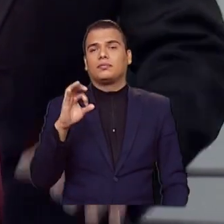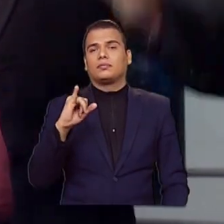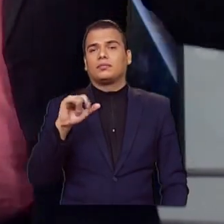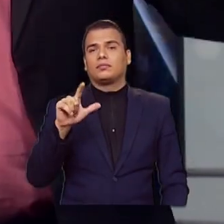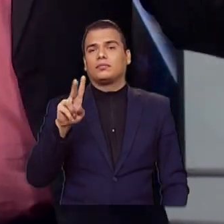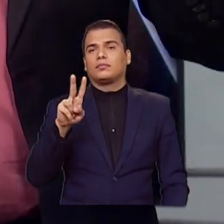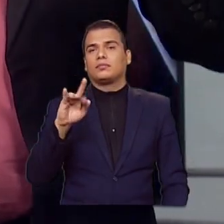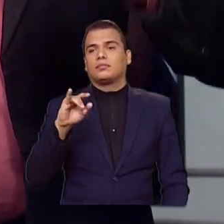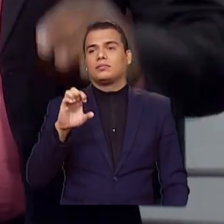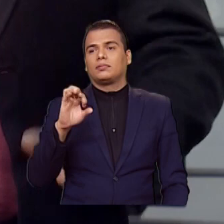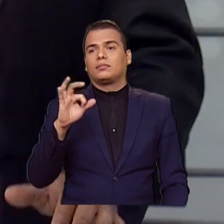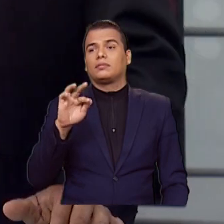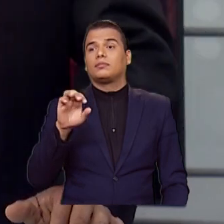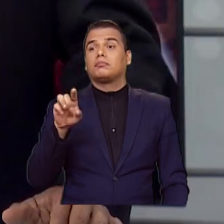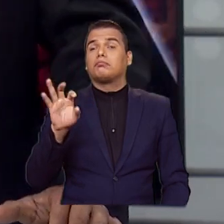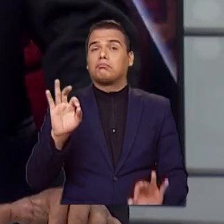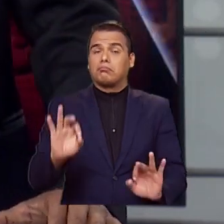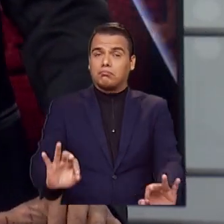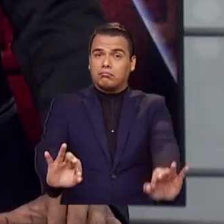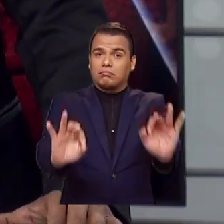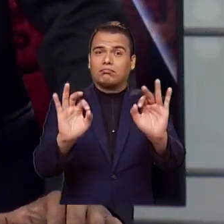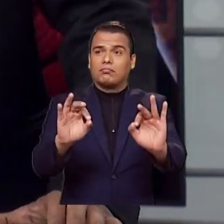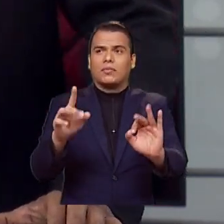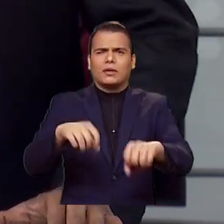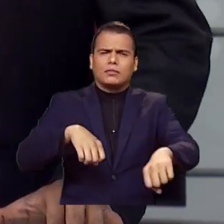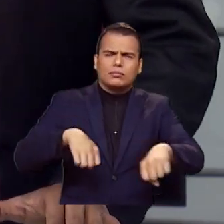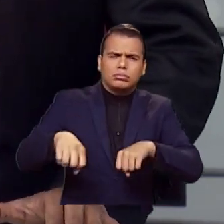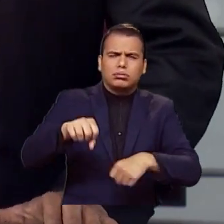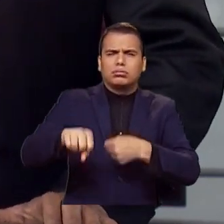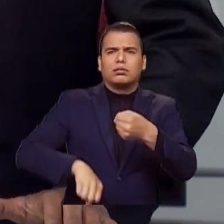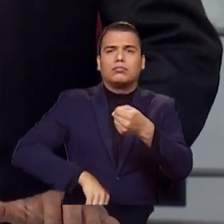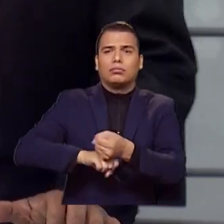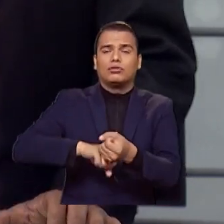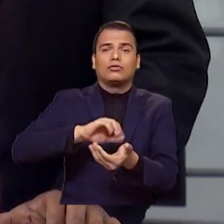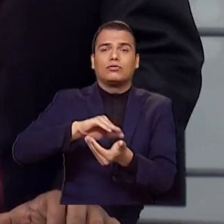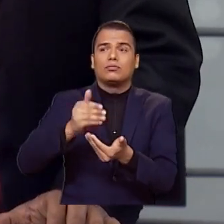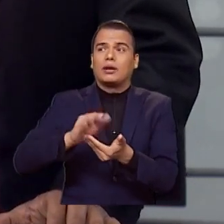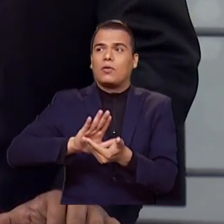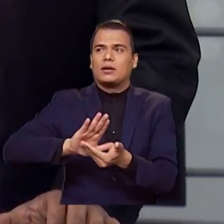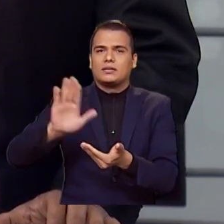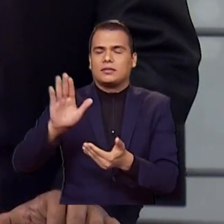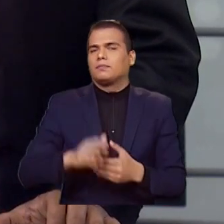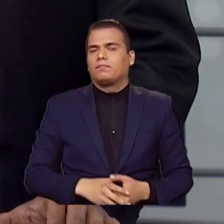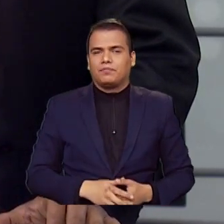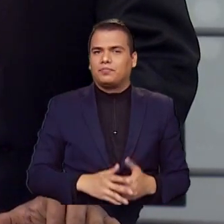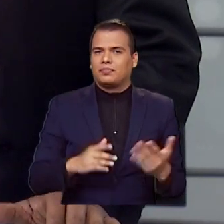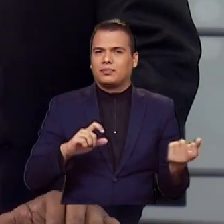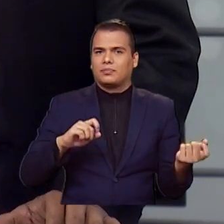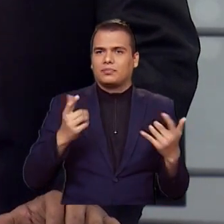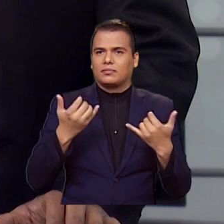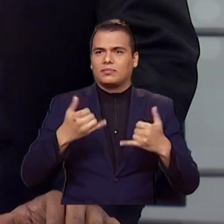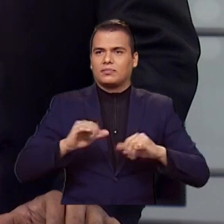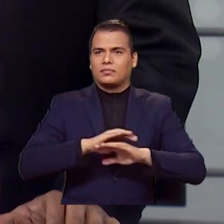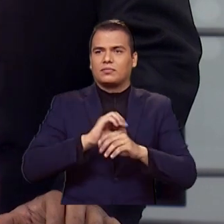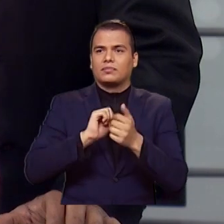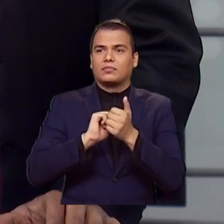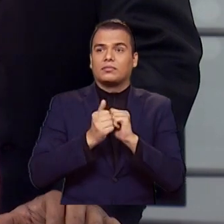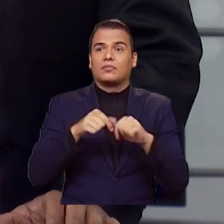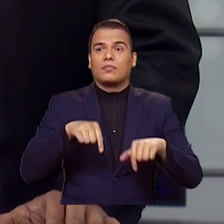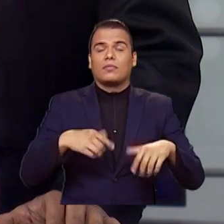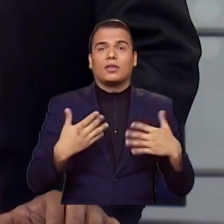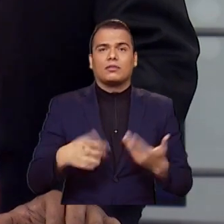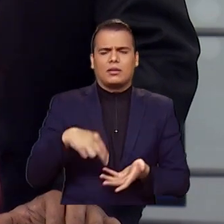y obviamente en este apoyo que se requiere por este bello municipio de Nariño como es Tumaco. Cerrada la información deportiva, hoy en Cali